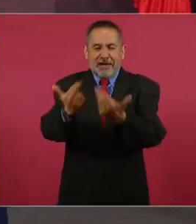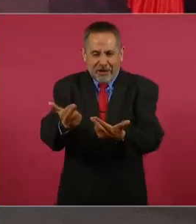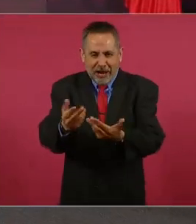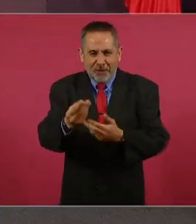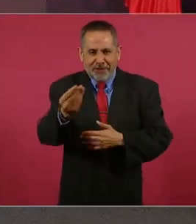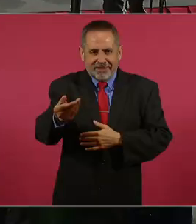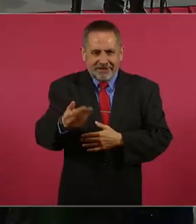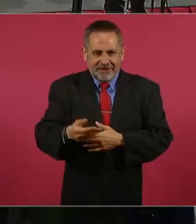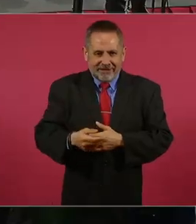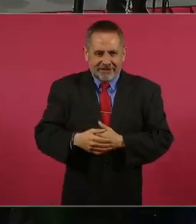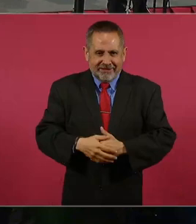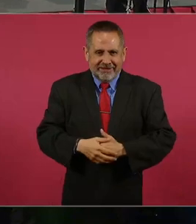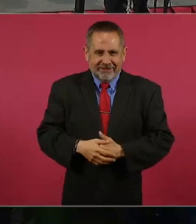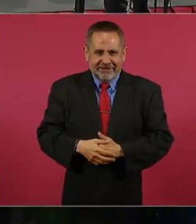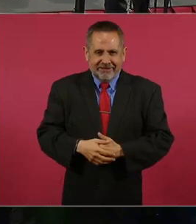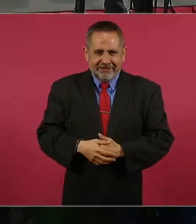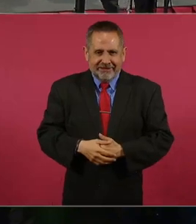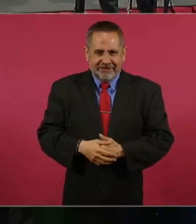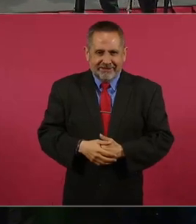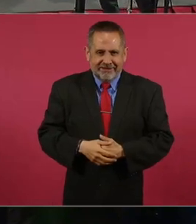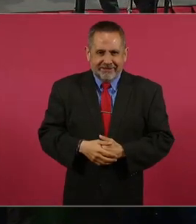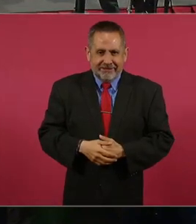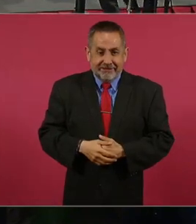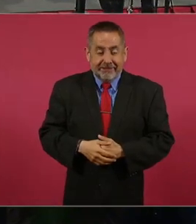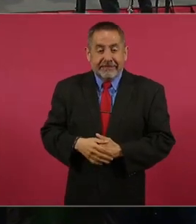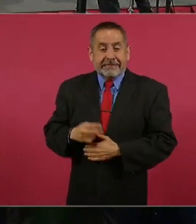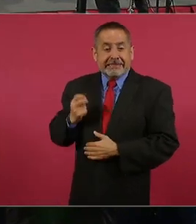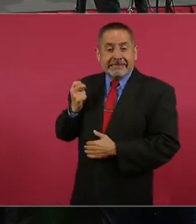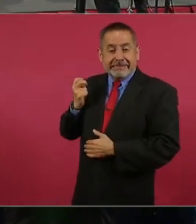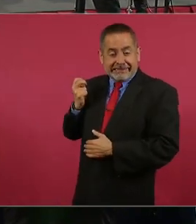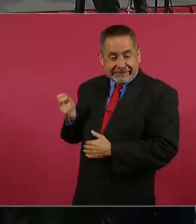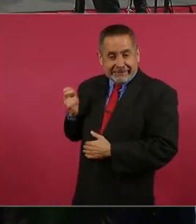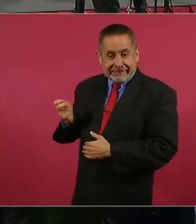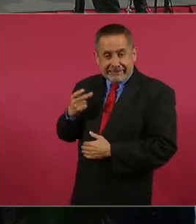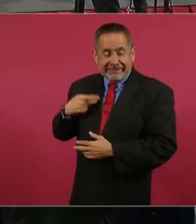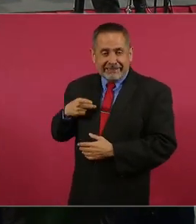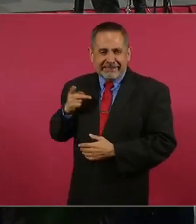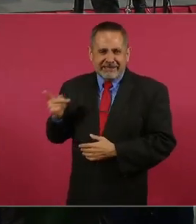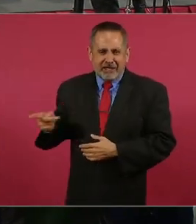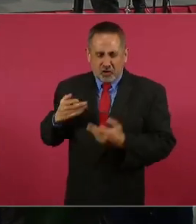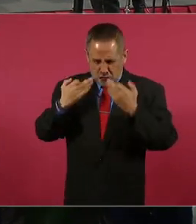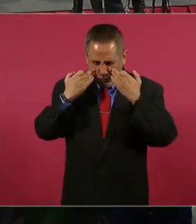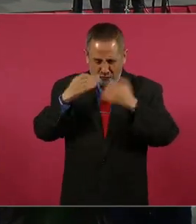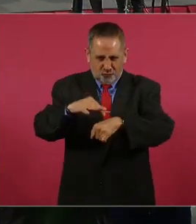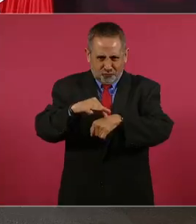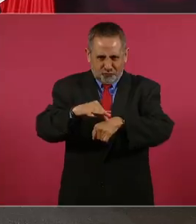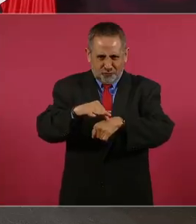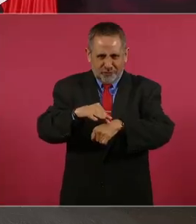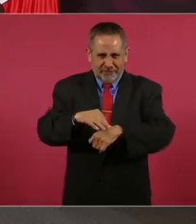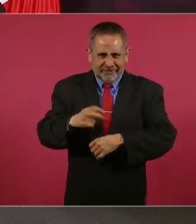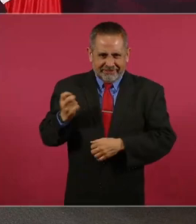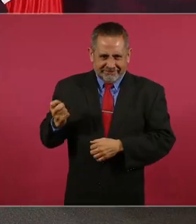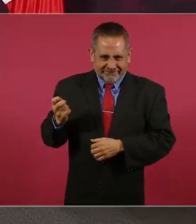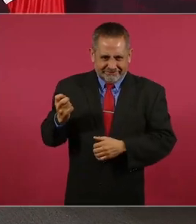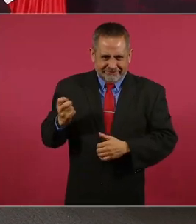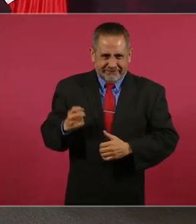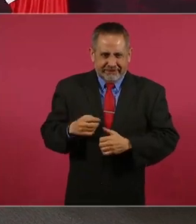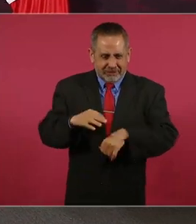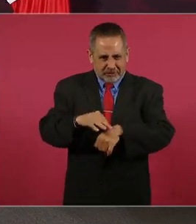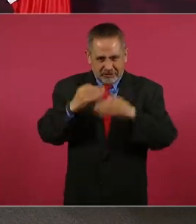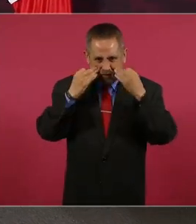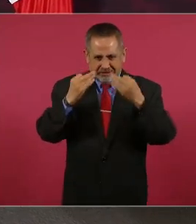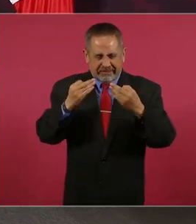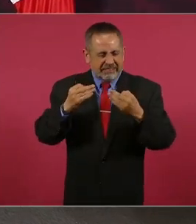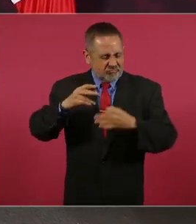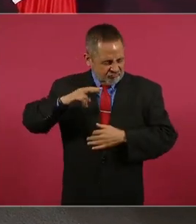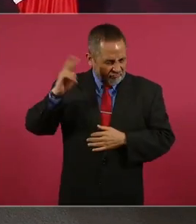Miren, ven para acá. Ven. Este hombre es un testimonio vivo, es una